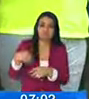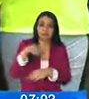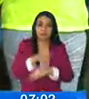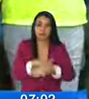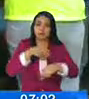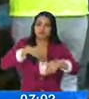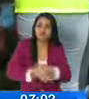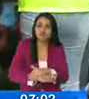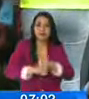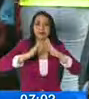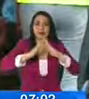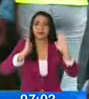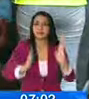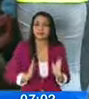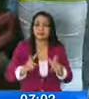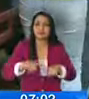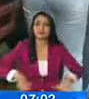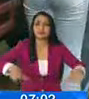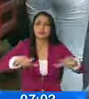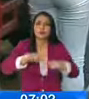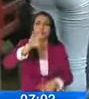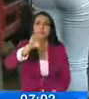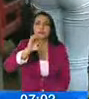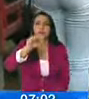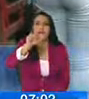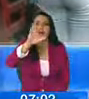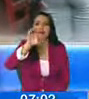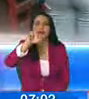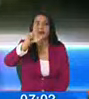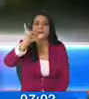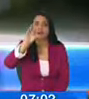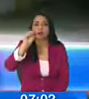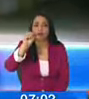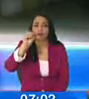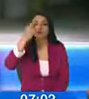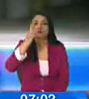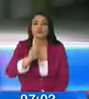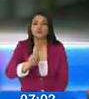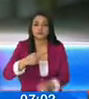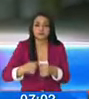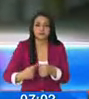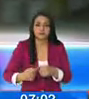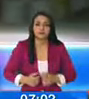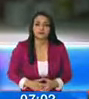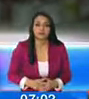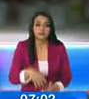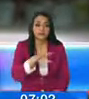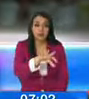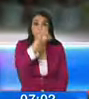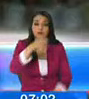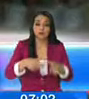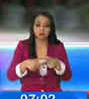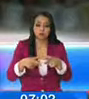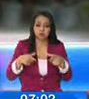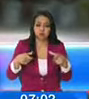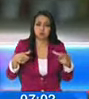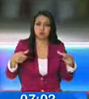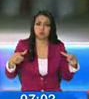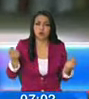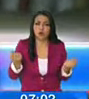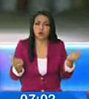allanaron este inmueble en el sector del Beaterio al sur de la capital. Hemos encontrado a un vehículo tipo tanquero que se encontraba